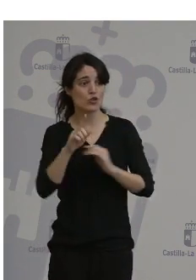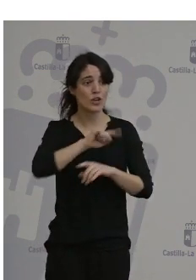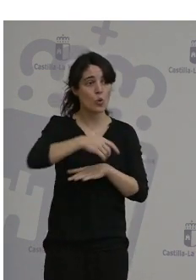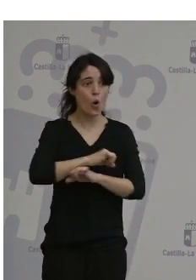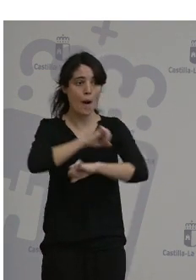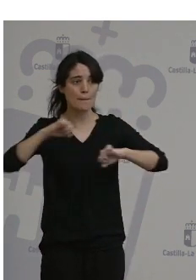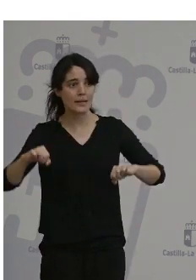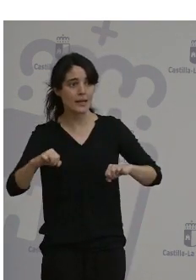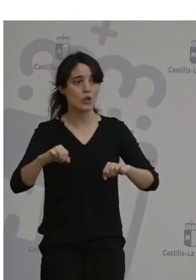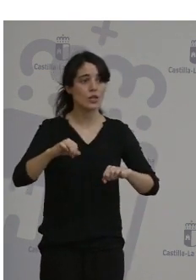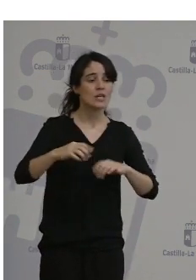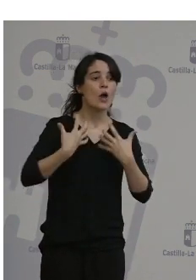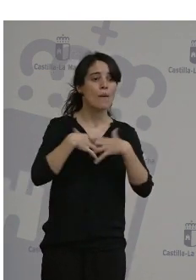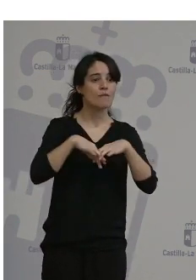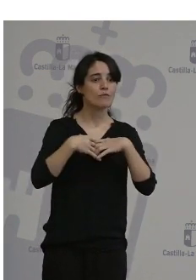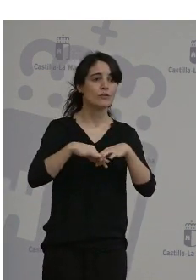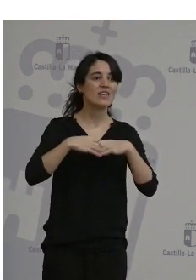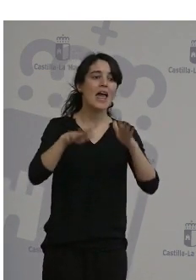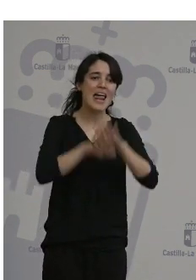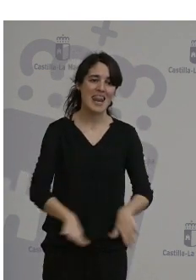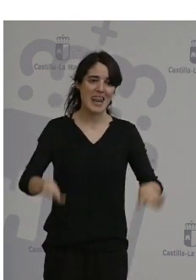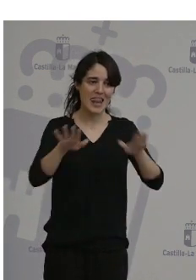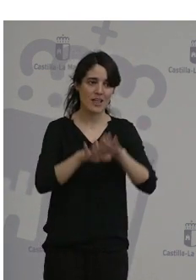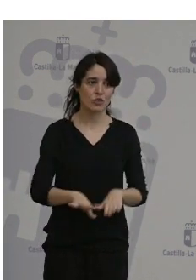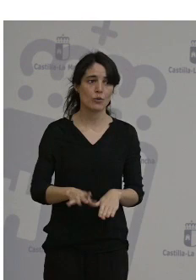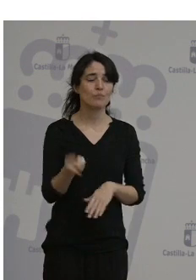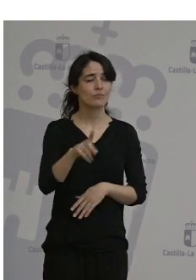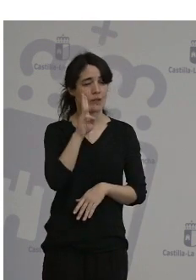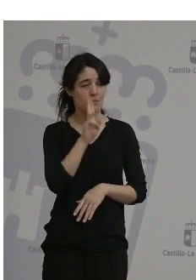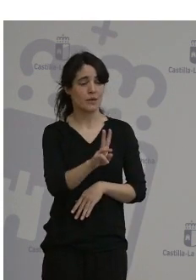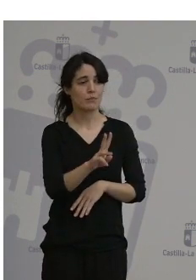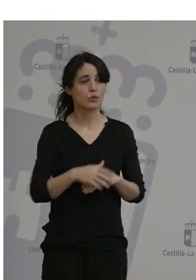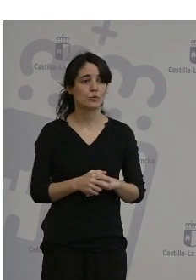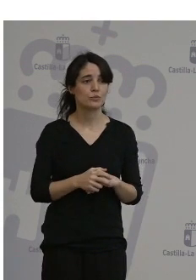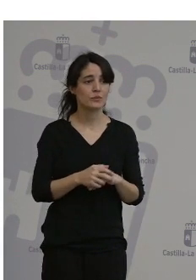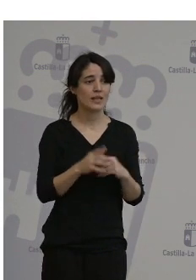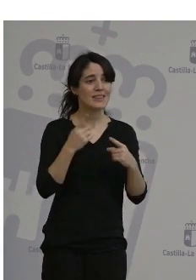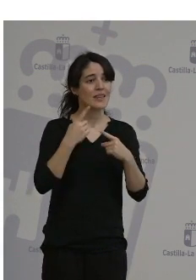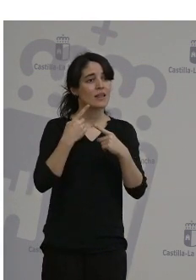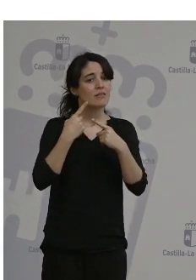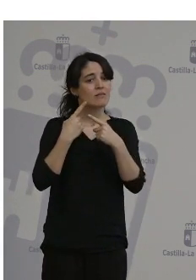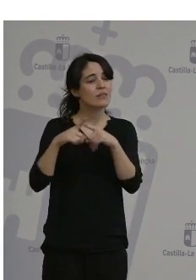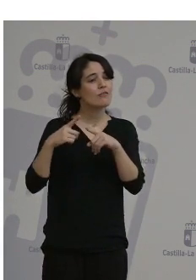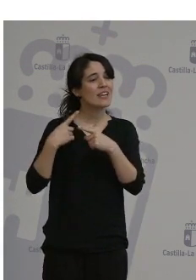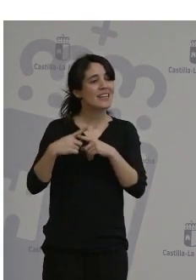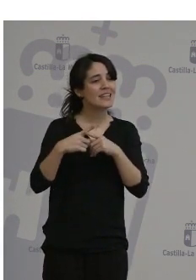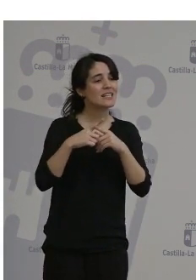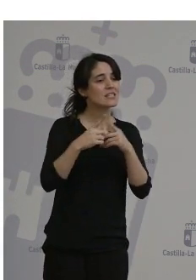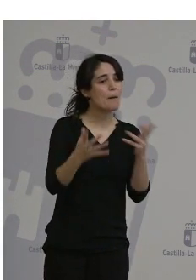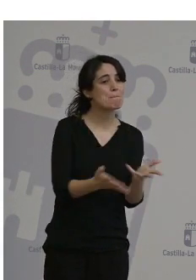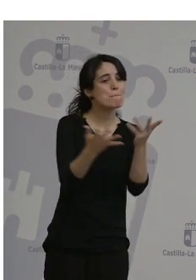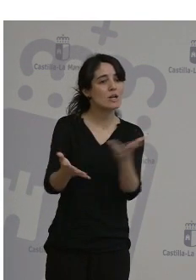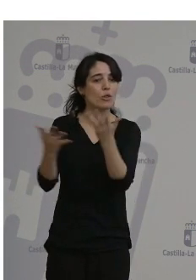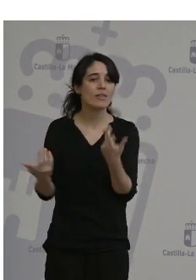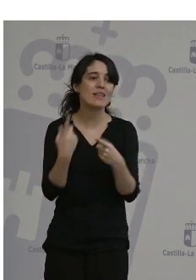marchan a un ritmo excesivamente lento. Y también observamos las diferentes velocidades entre las distintas comunidades